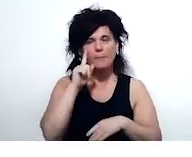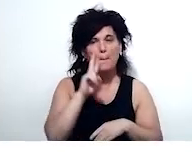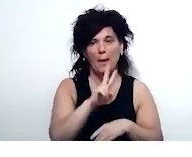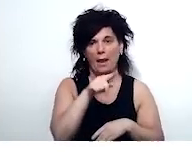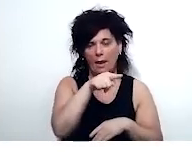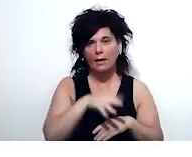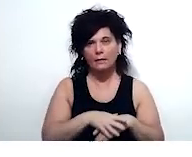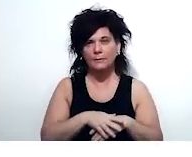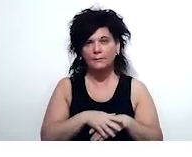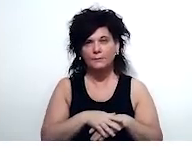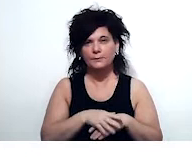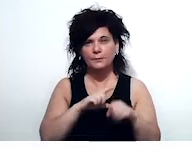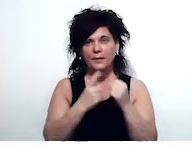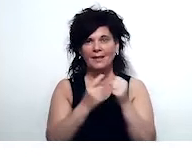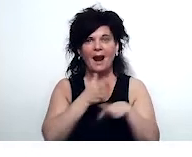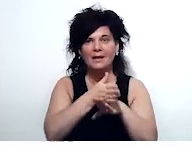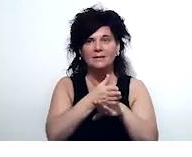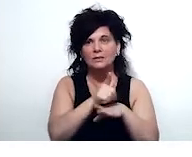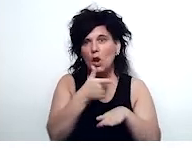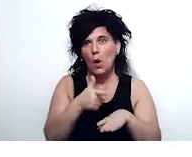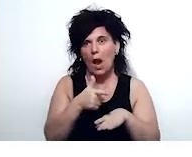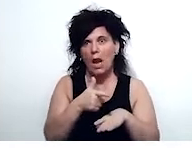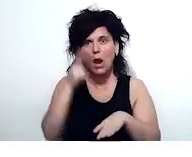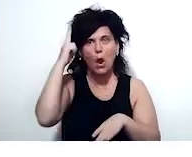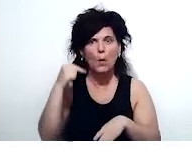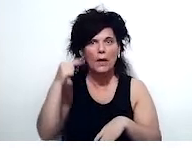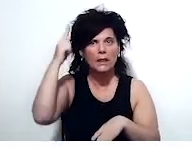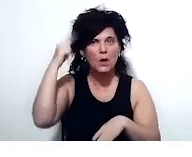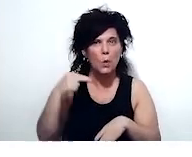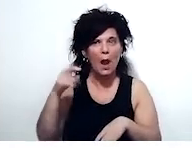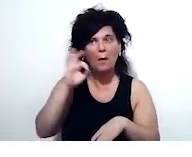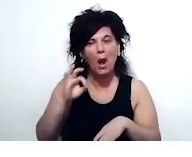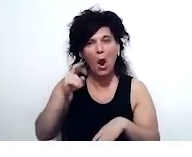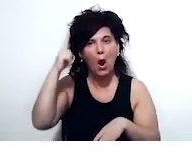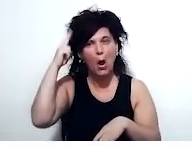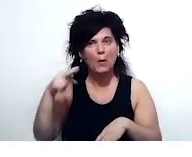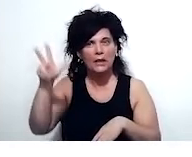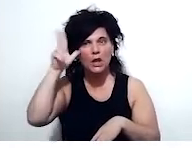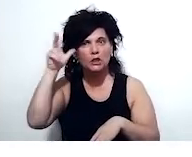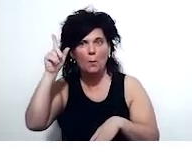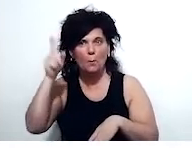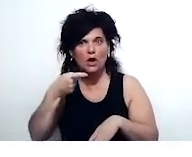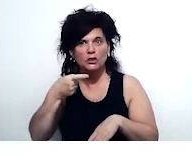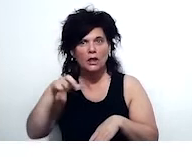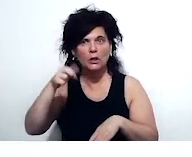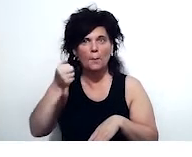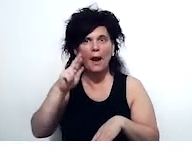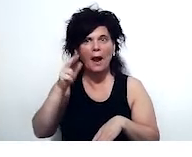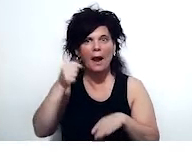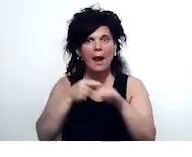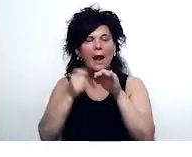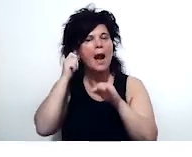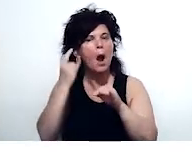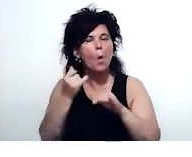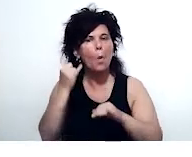Entonces, fíjense, sin acceso a Internet, prácticamente el 99-98% de los chicos en Paraguay no tienen acceso a